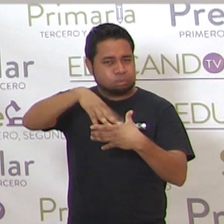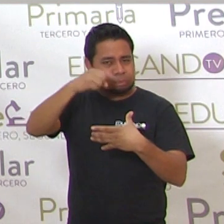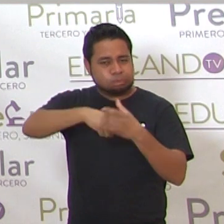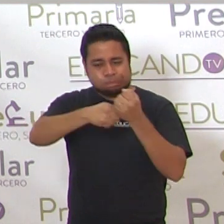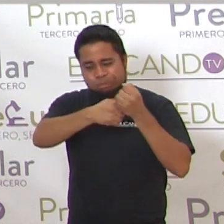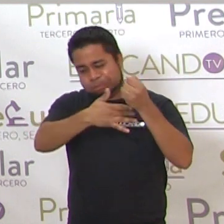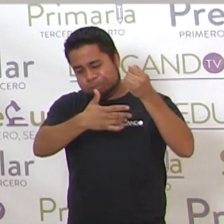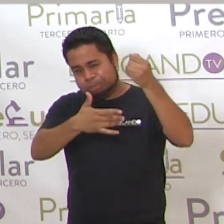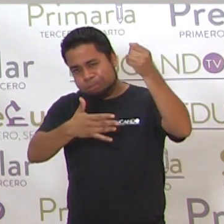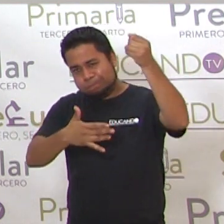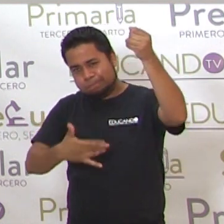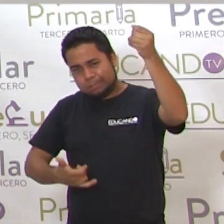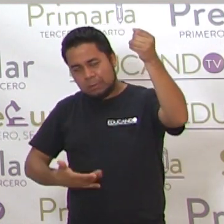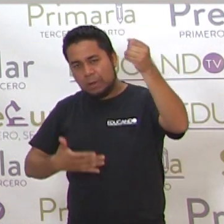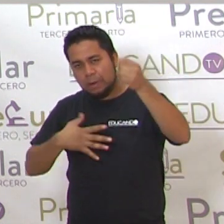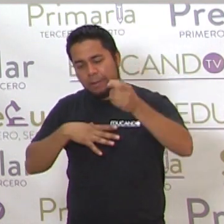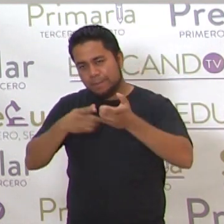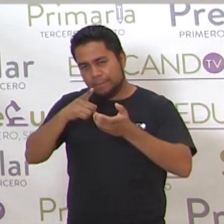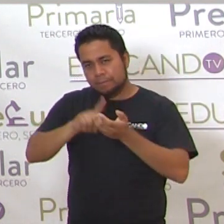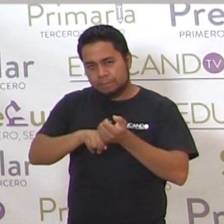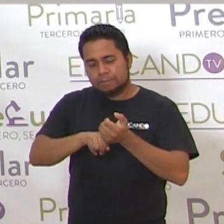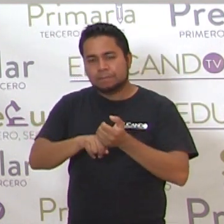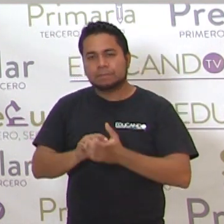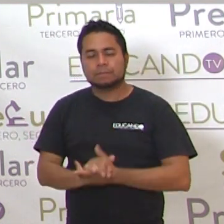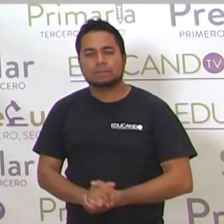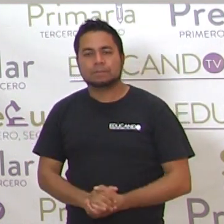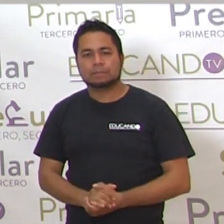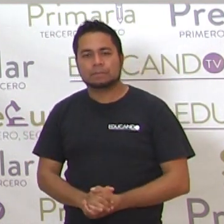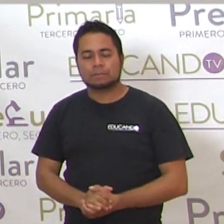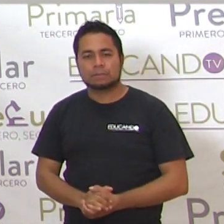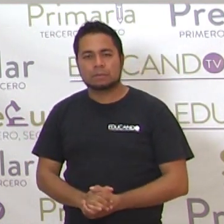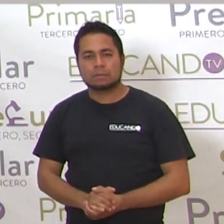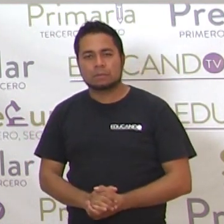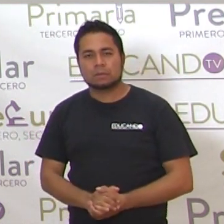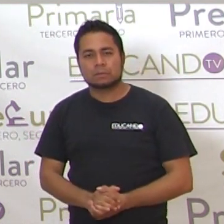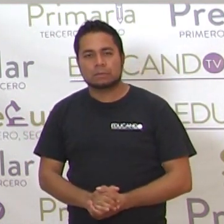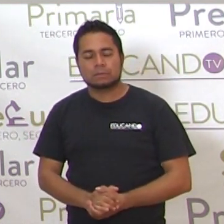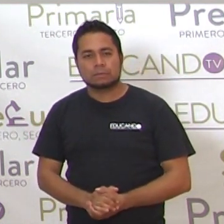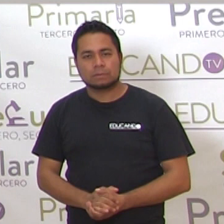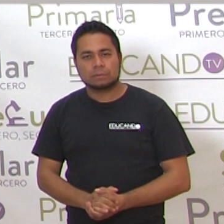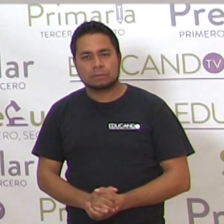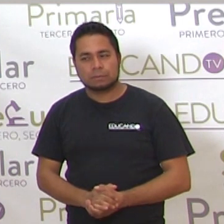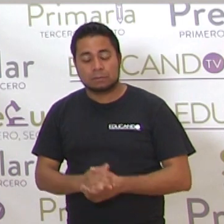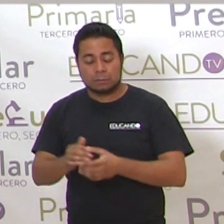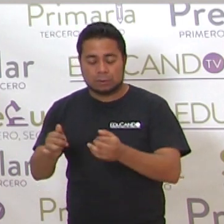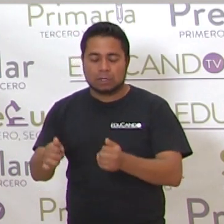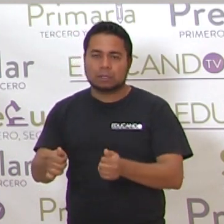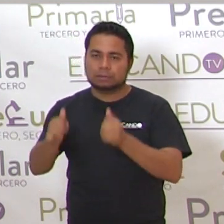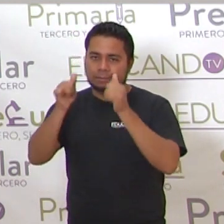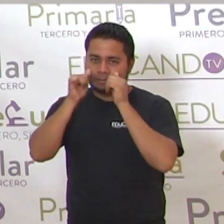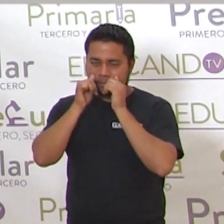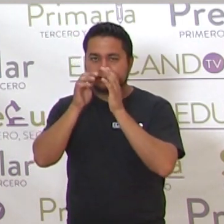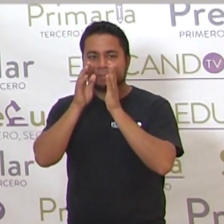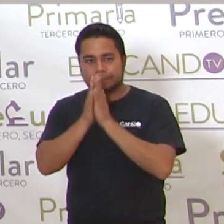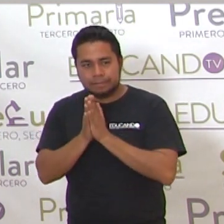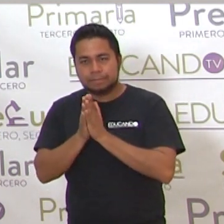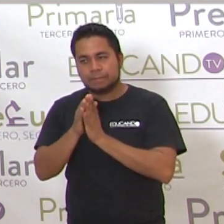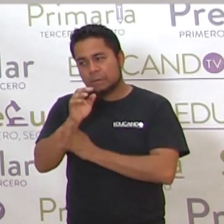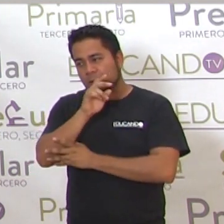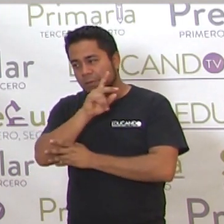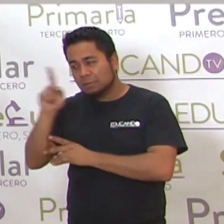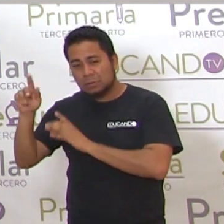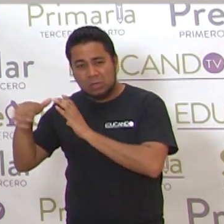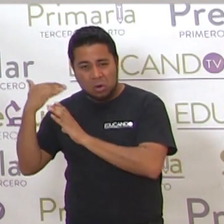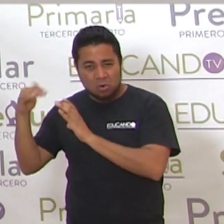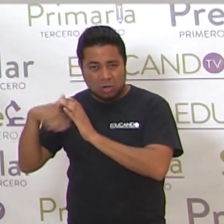los de los correos electrónicos que te van a enviar mucha atención todos los correos